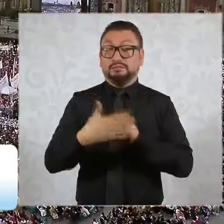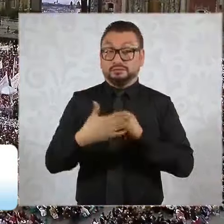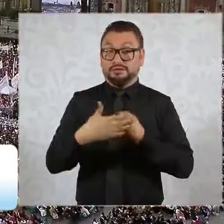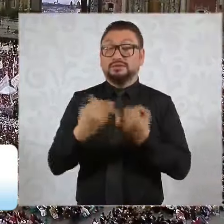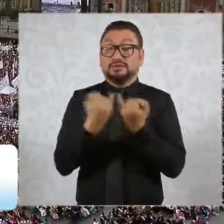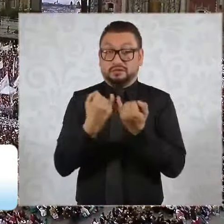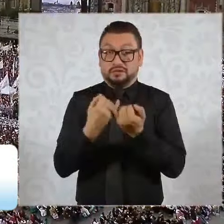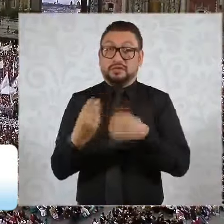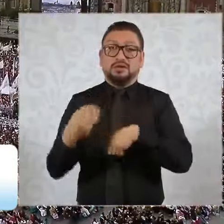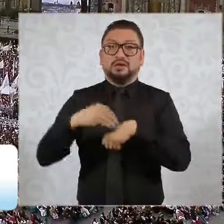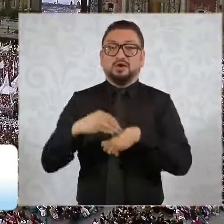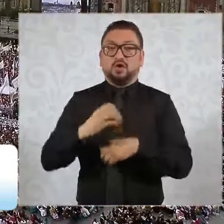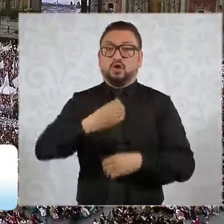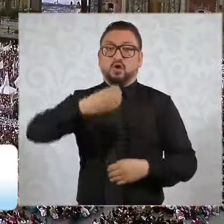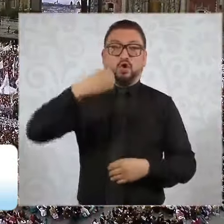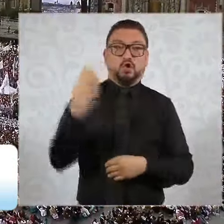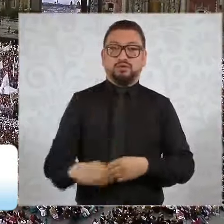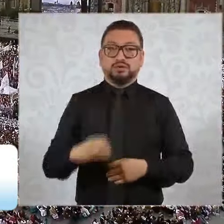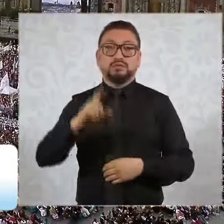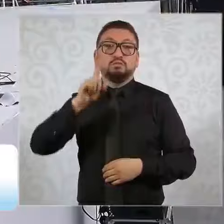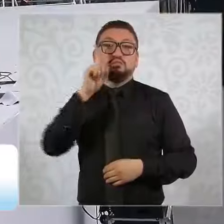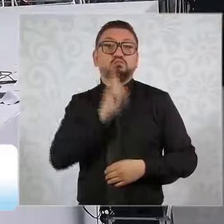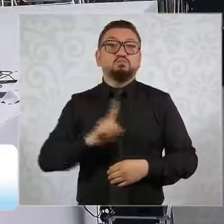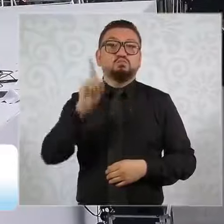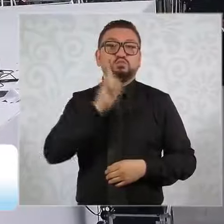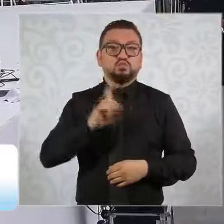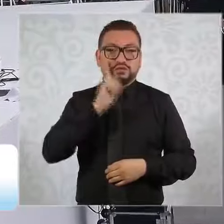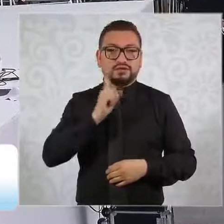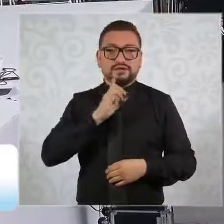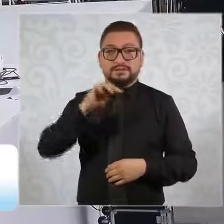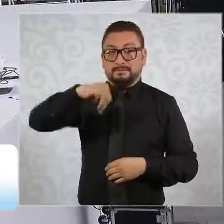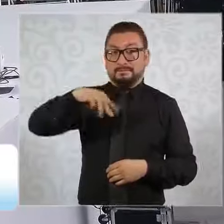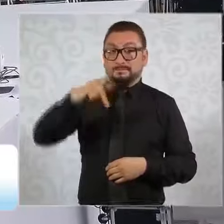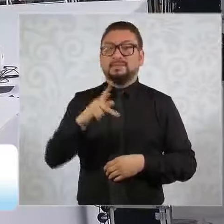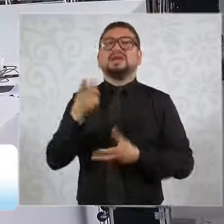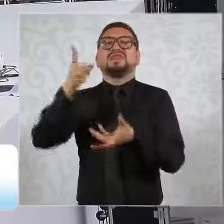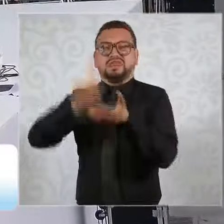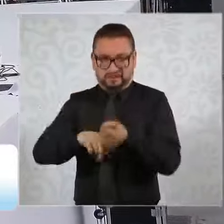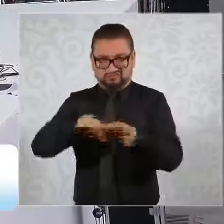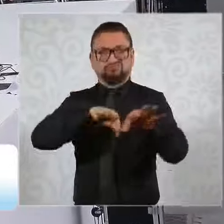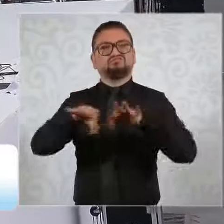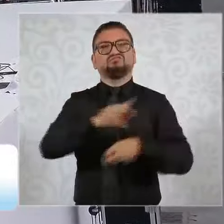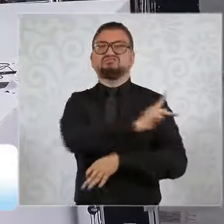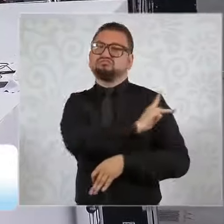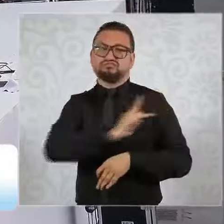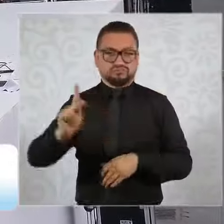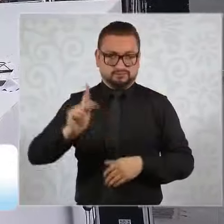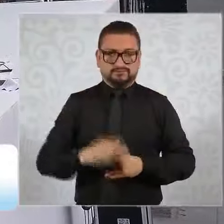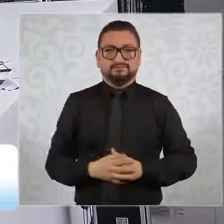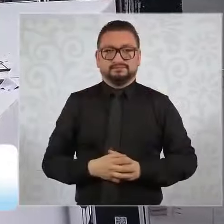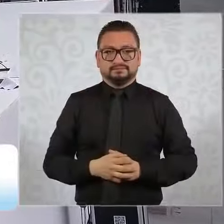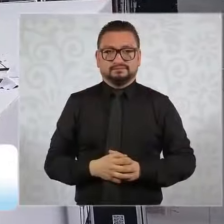Obligatoriedad de mujeres en todos los ministerios públicos.